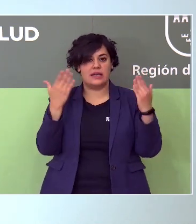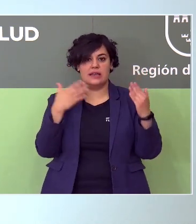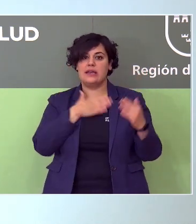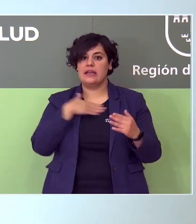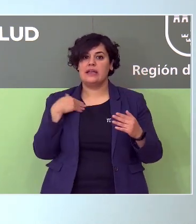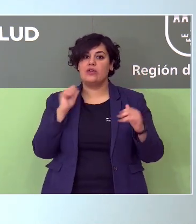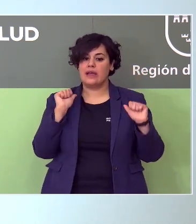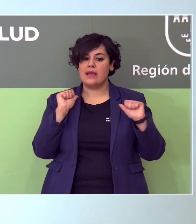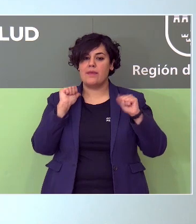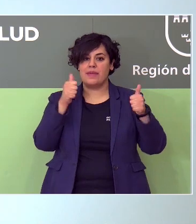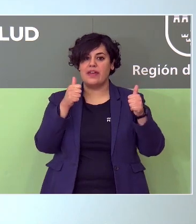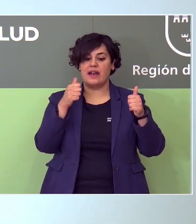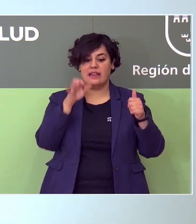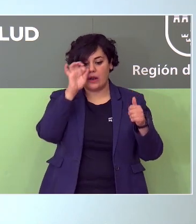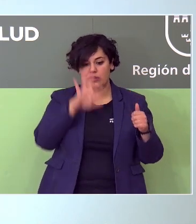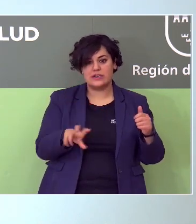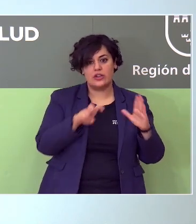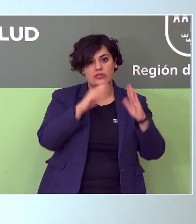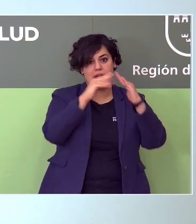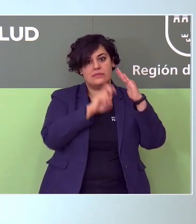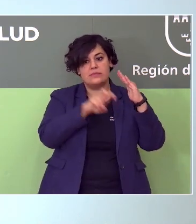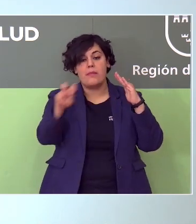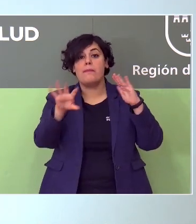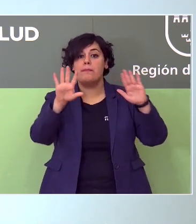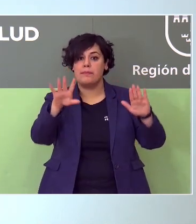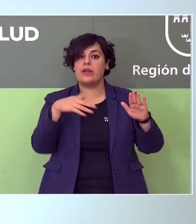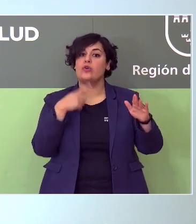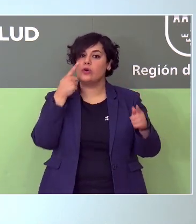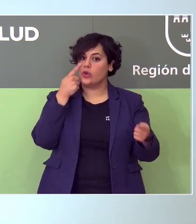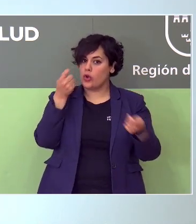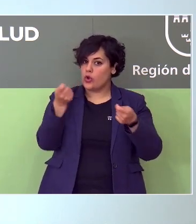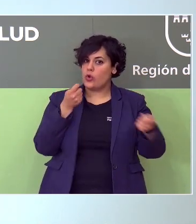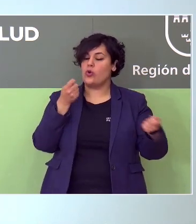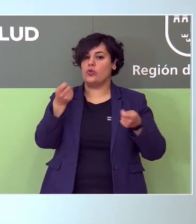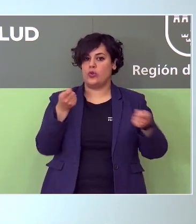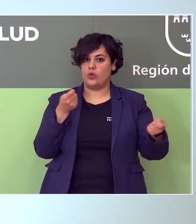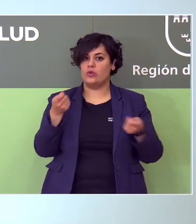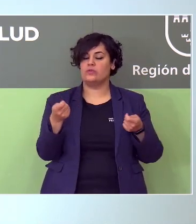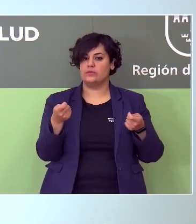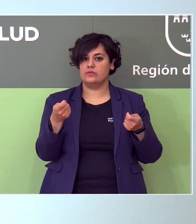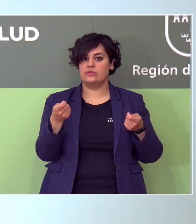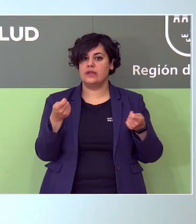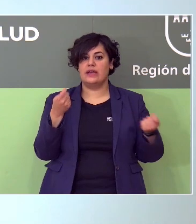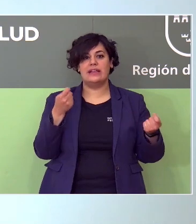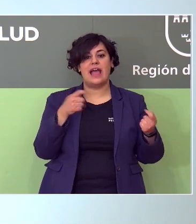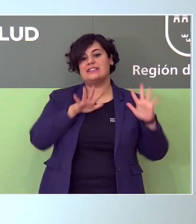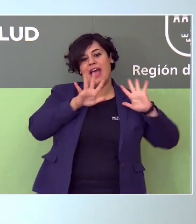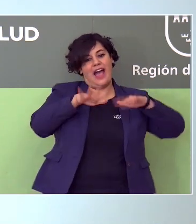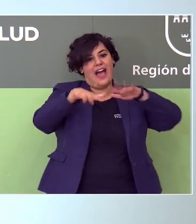levantar el aislamiento por ahí, pues va a ser mejor. Que evidentemente habrá que hacerlo de una manera muy medida, que no es abrir otra vez los